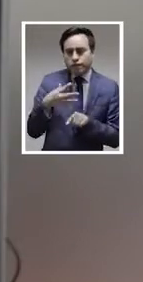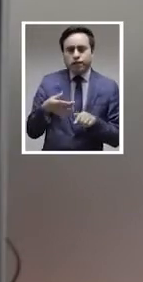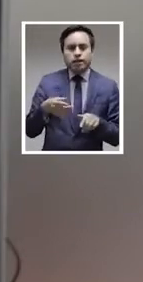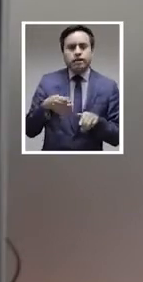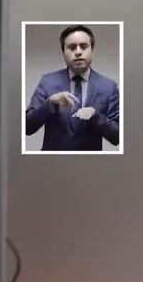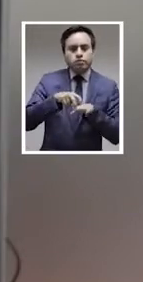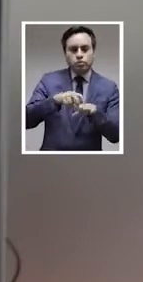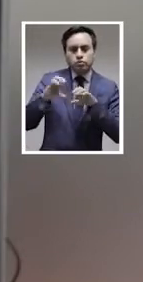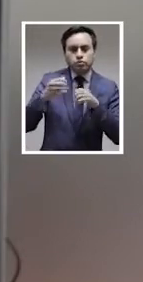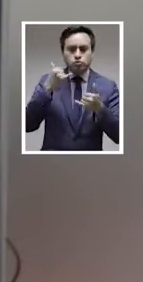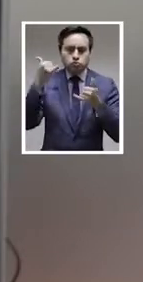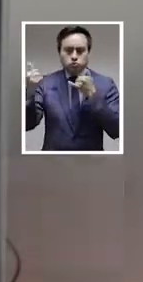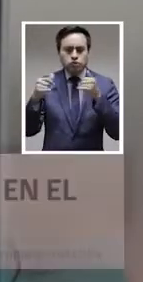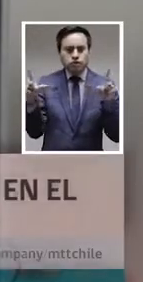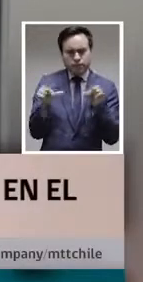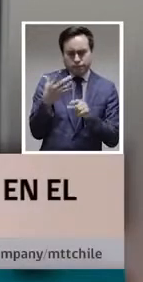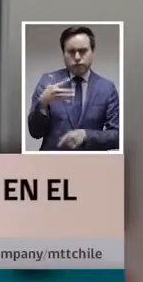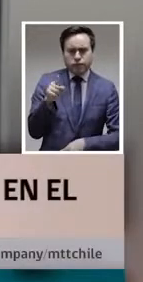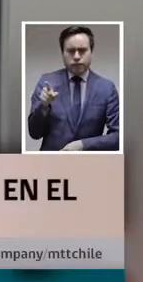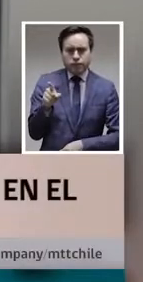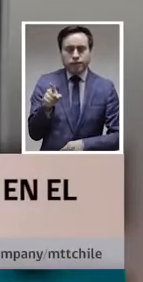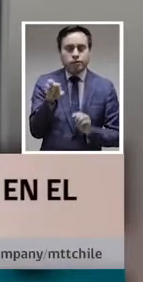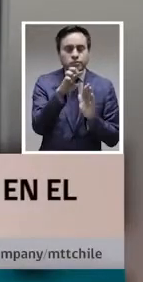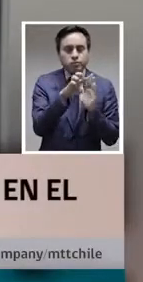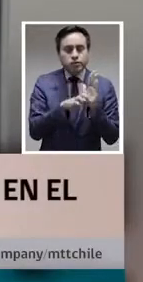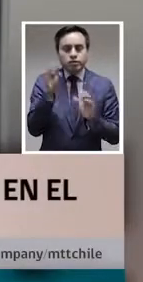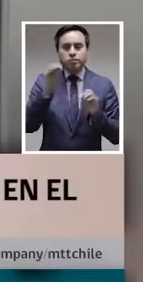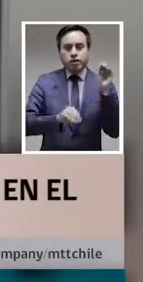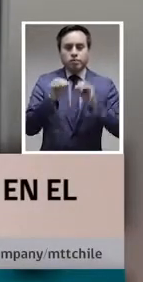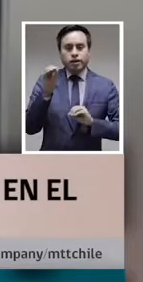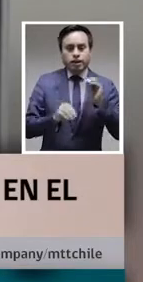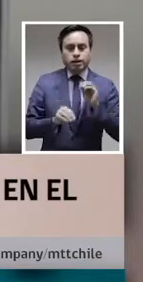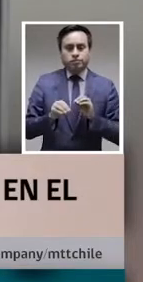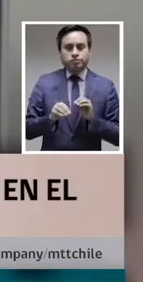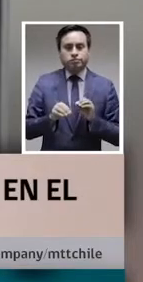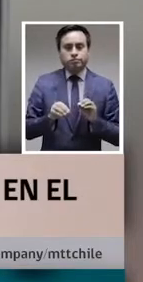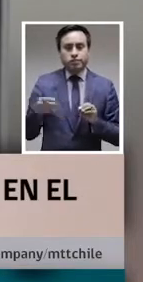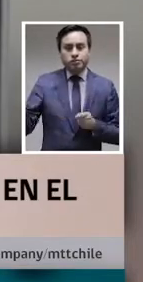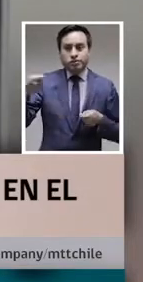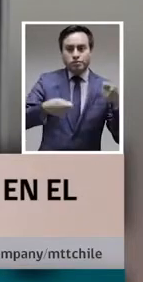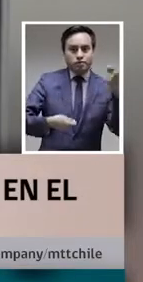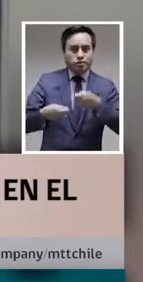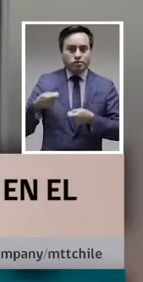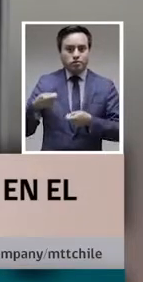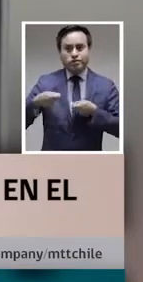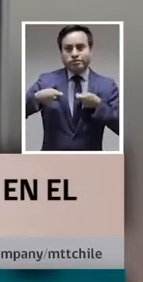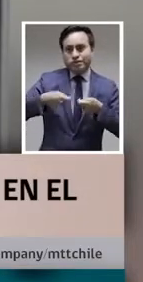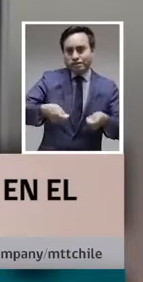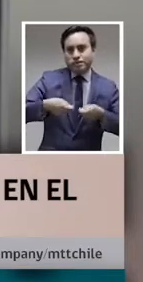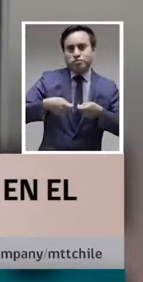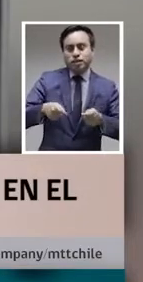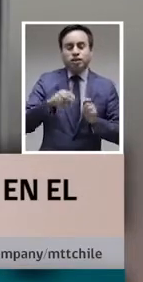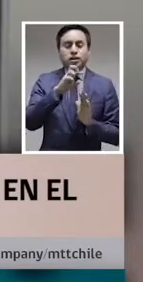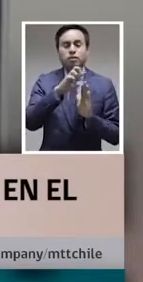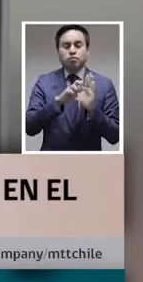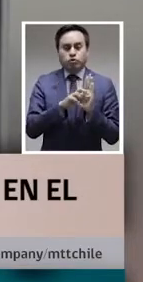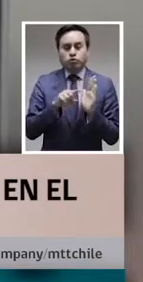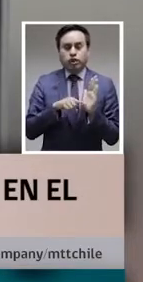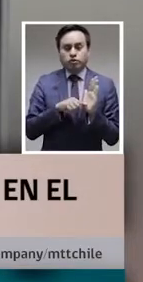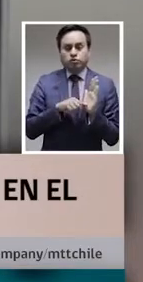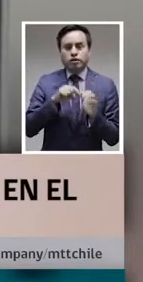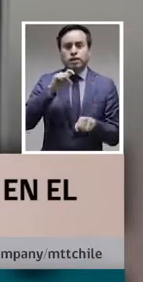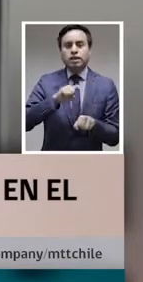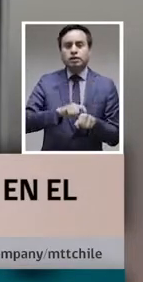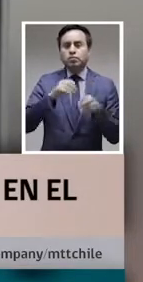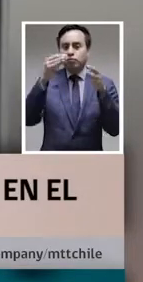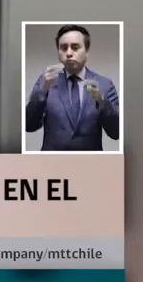telecomunicaciones. Tenemos que preparar los proyectos para canalizar inversiones, para que los proyectos estén a